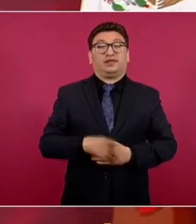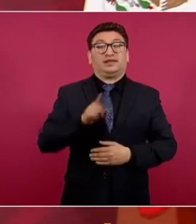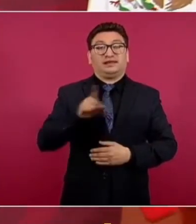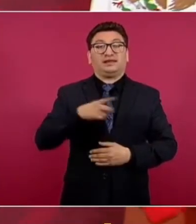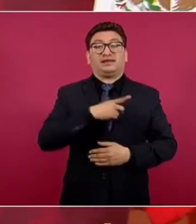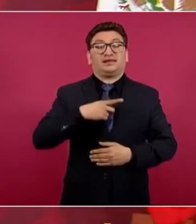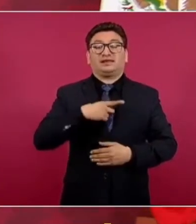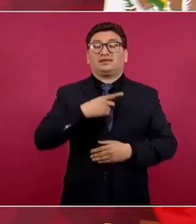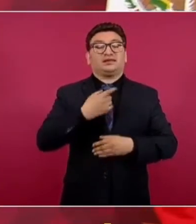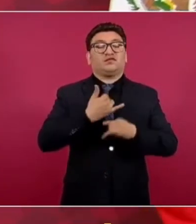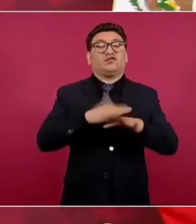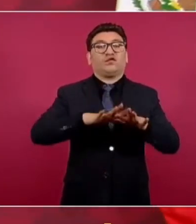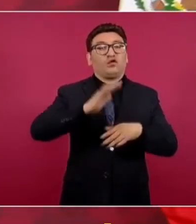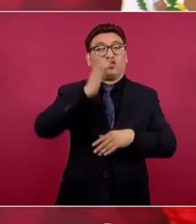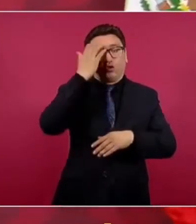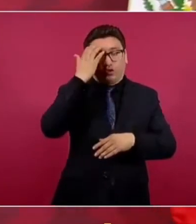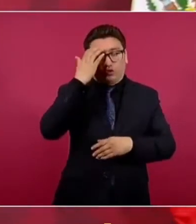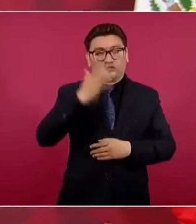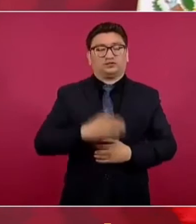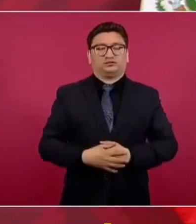conocer, informarse,